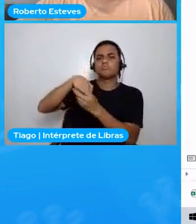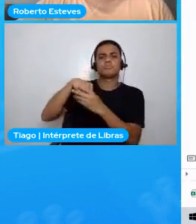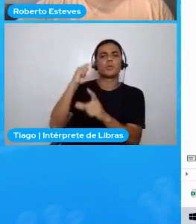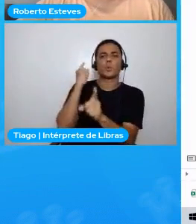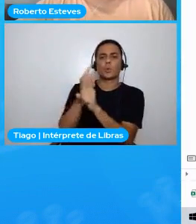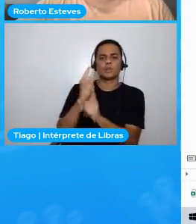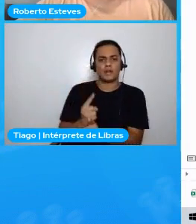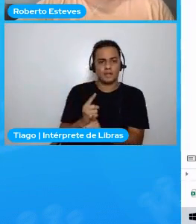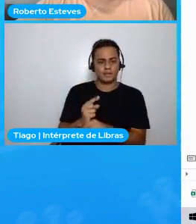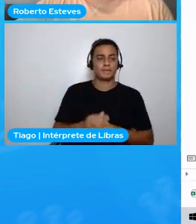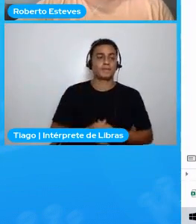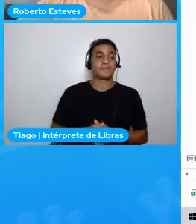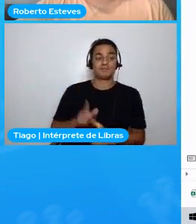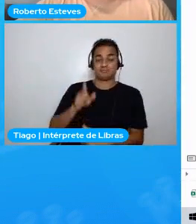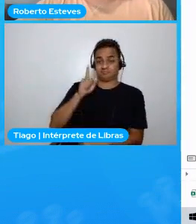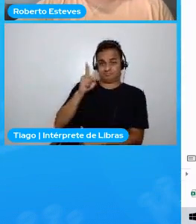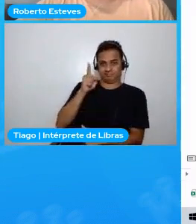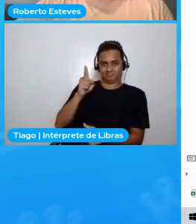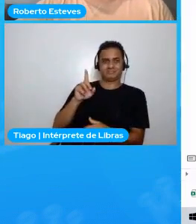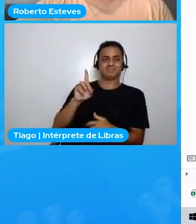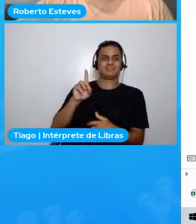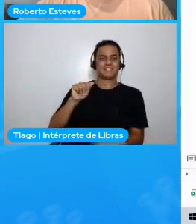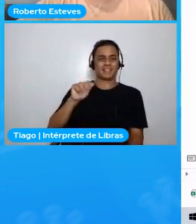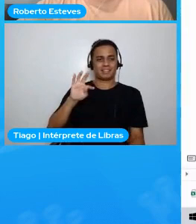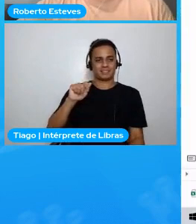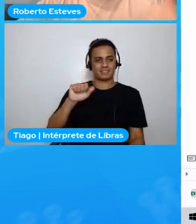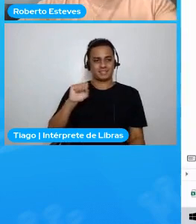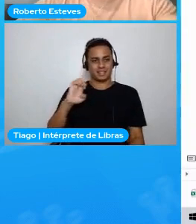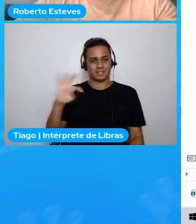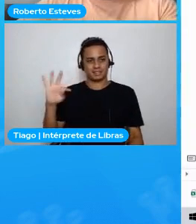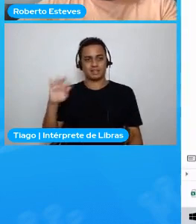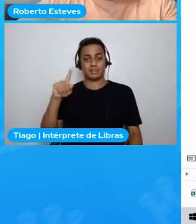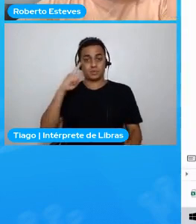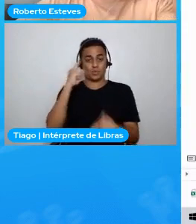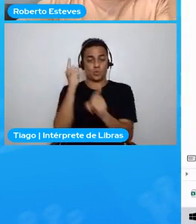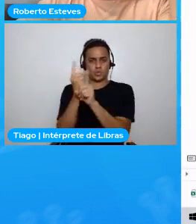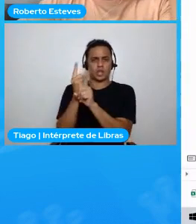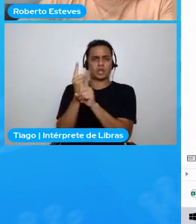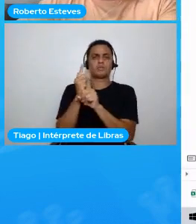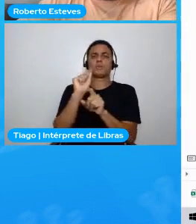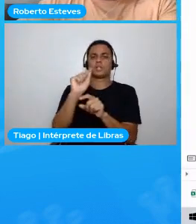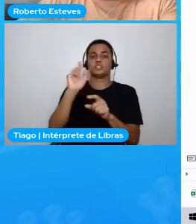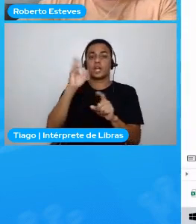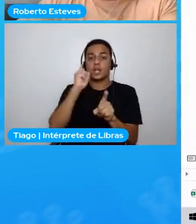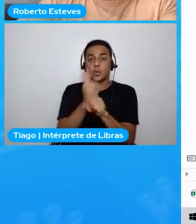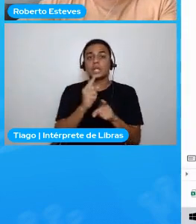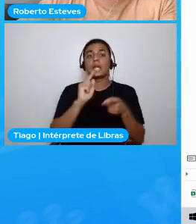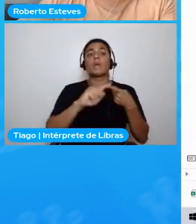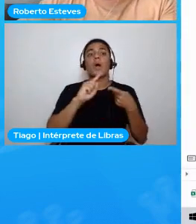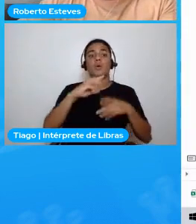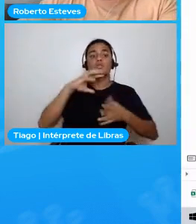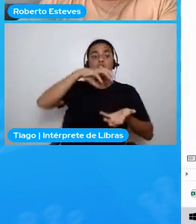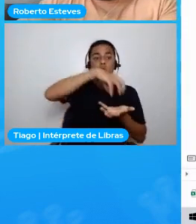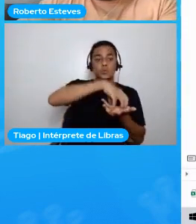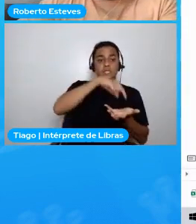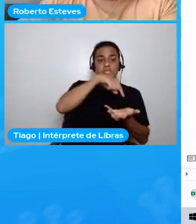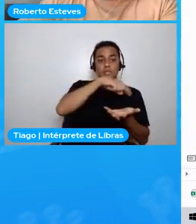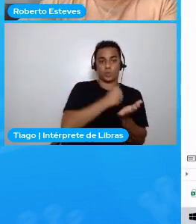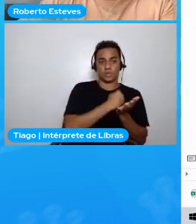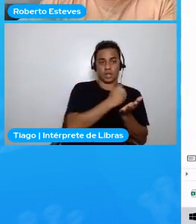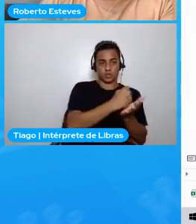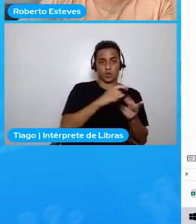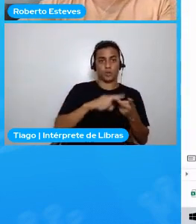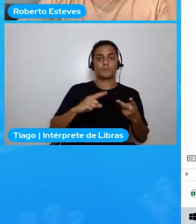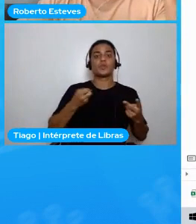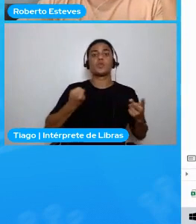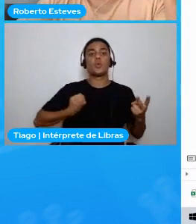en este dataset, ¿qué encontramos? Ya encontramos la entidad que contrata, el código de la